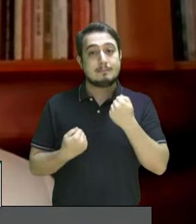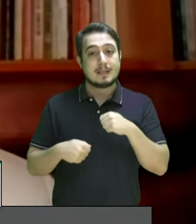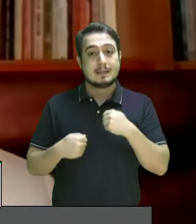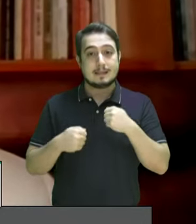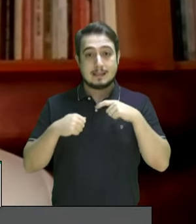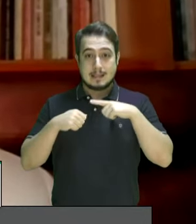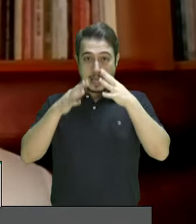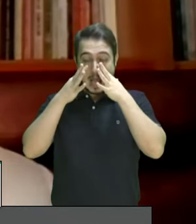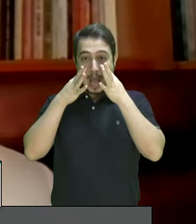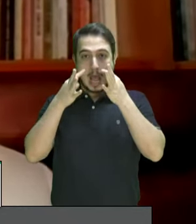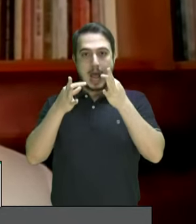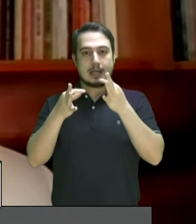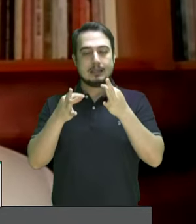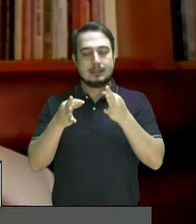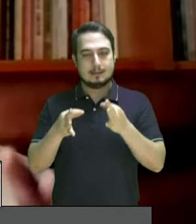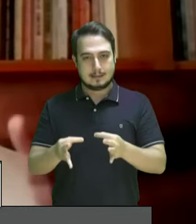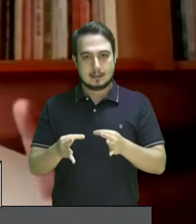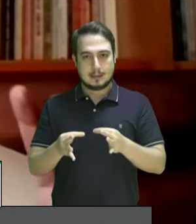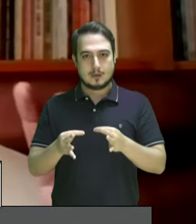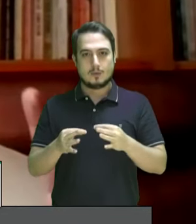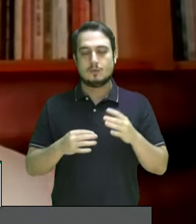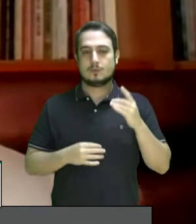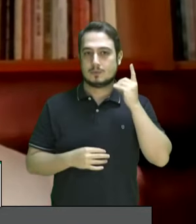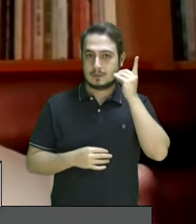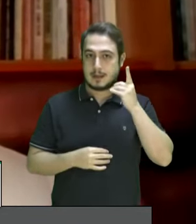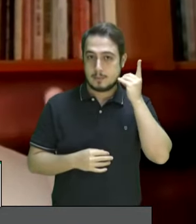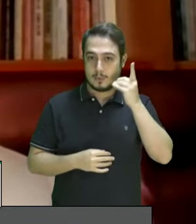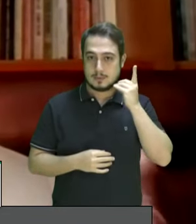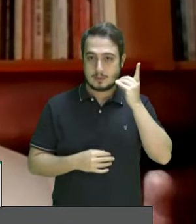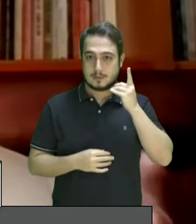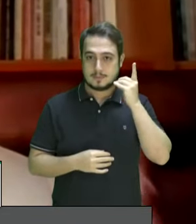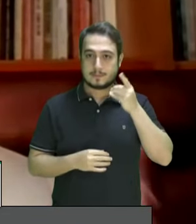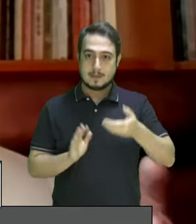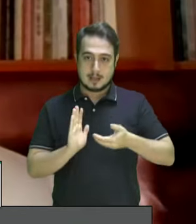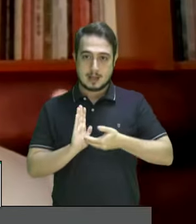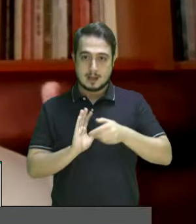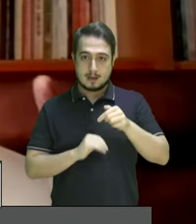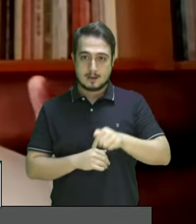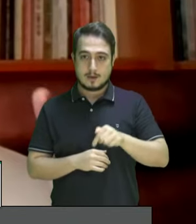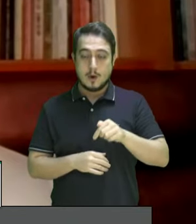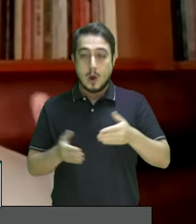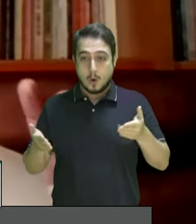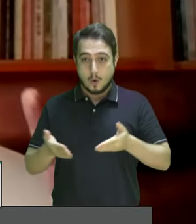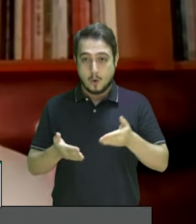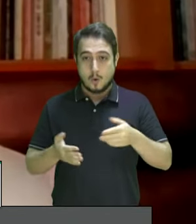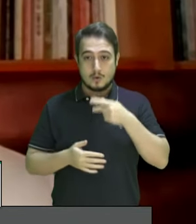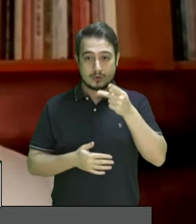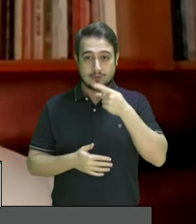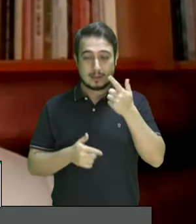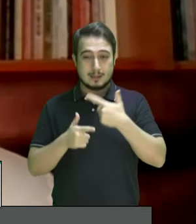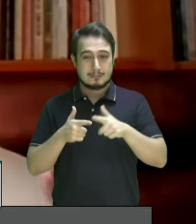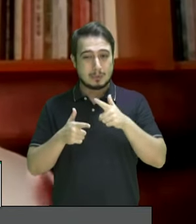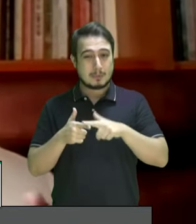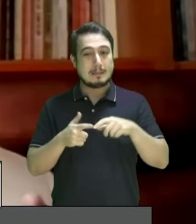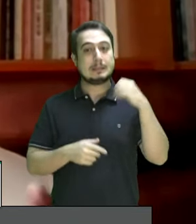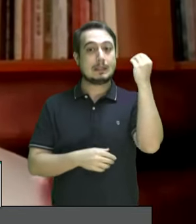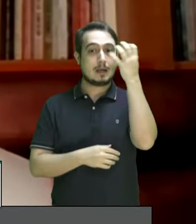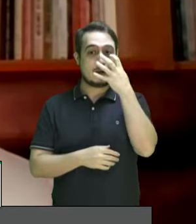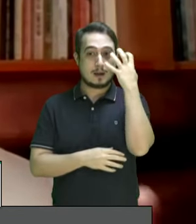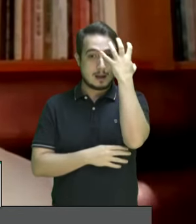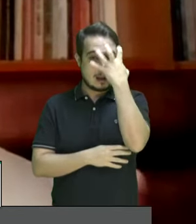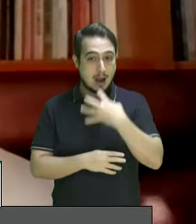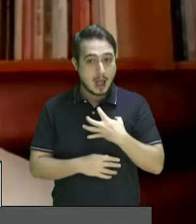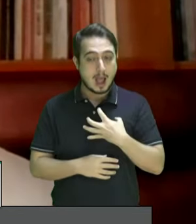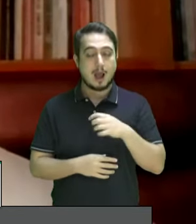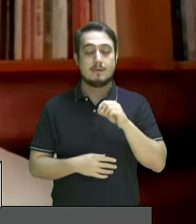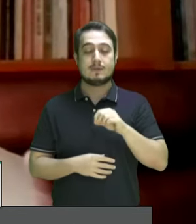honorables diputados que si bien es cierto estamos hablando hoy de unos problemas muy graves asociados